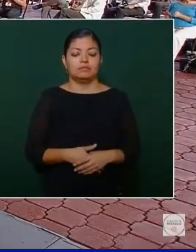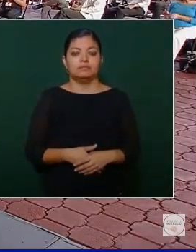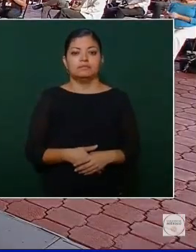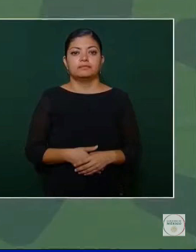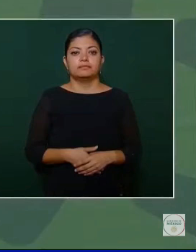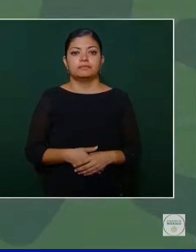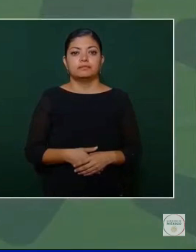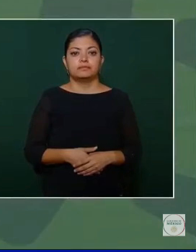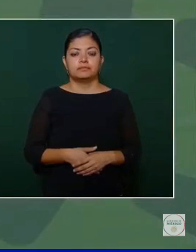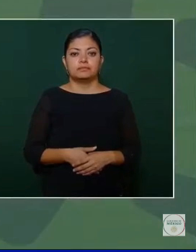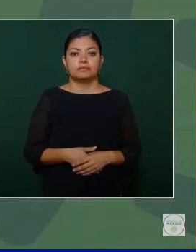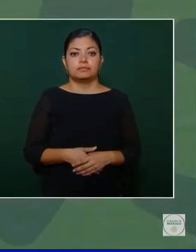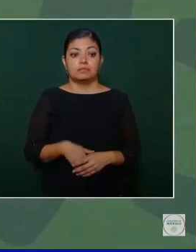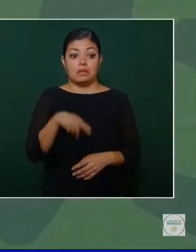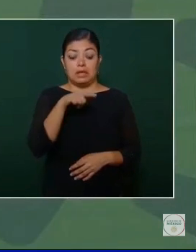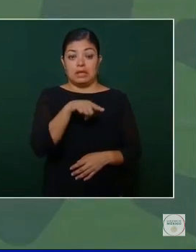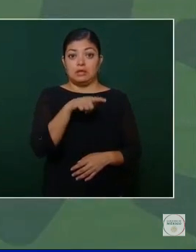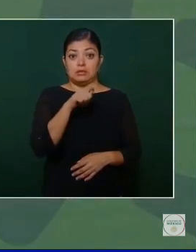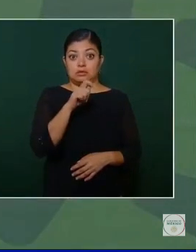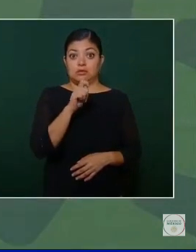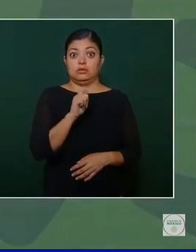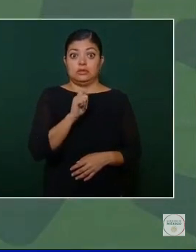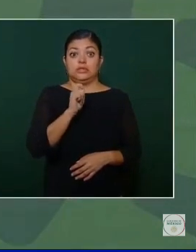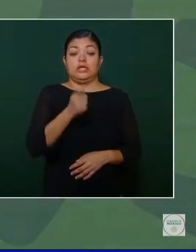esto nos significa